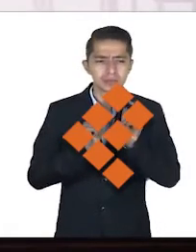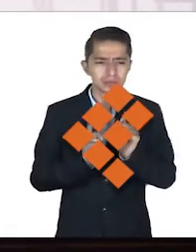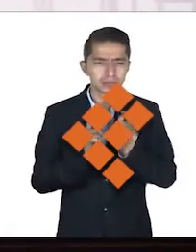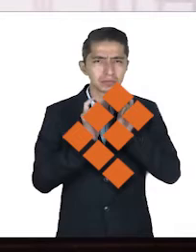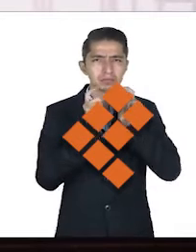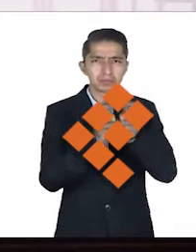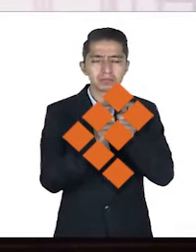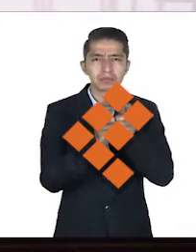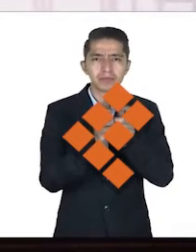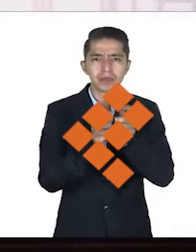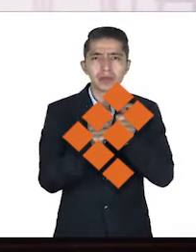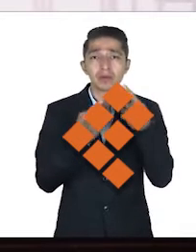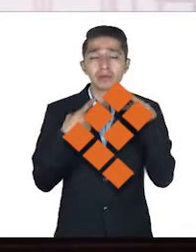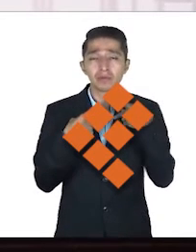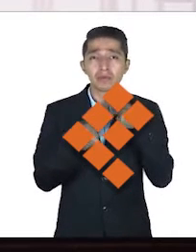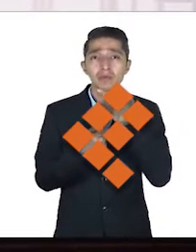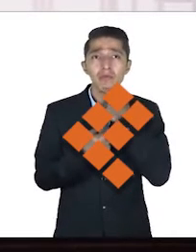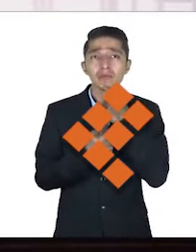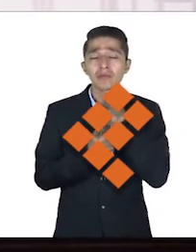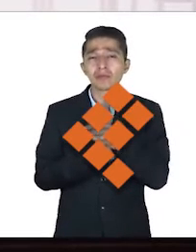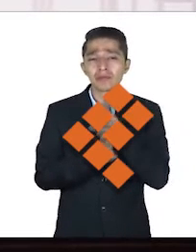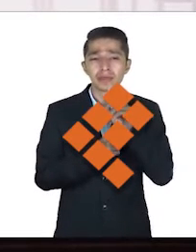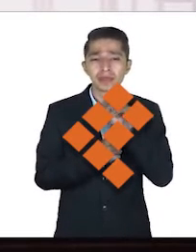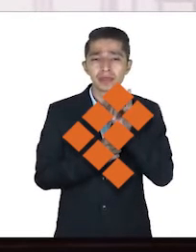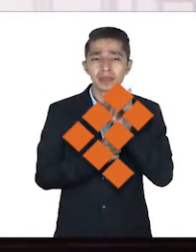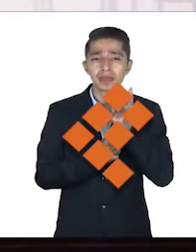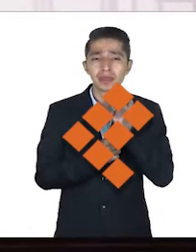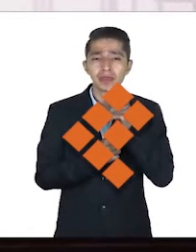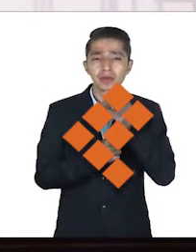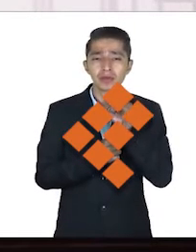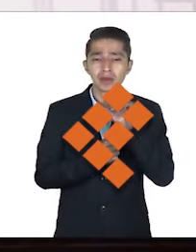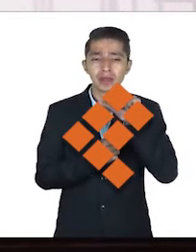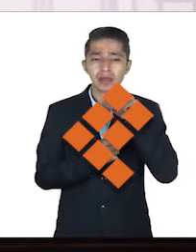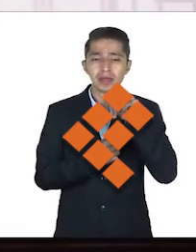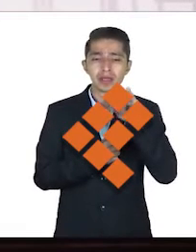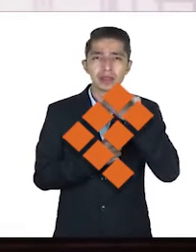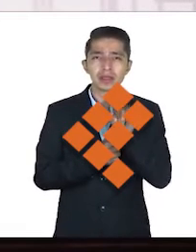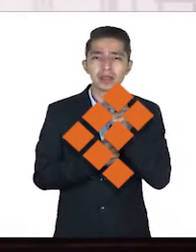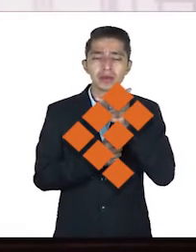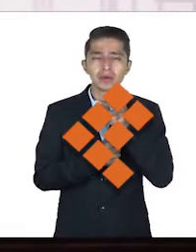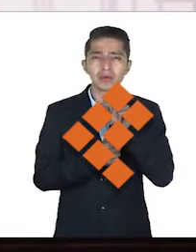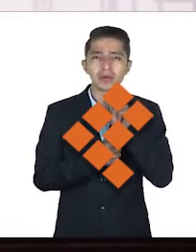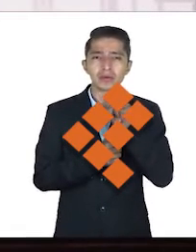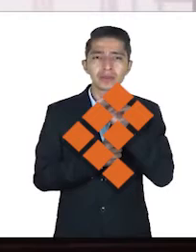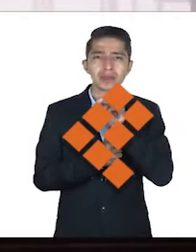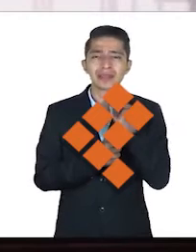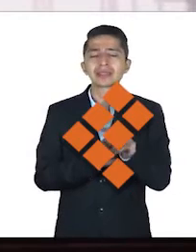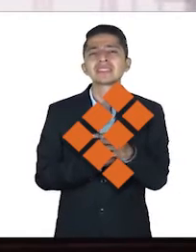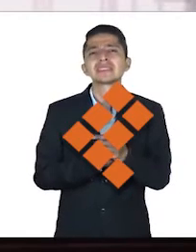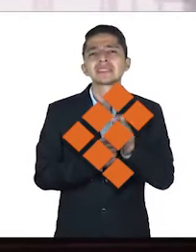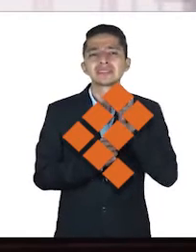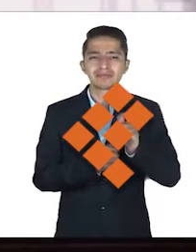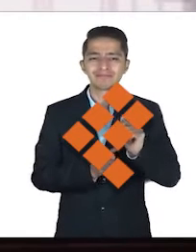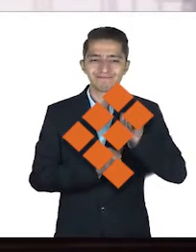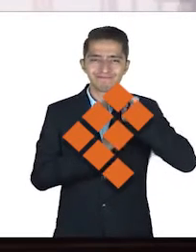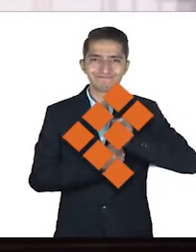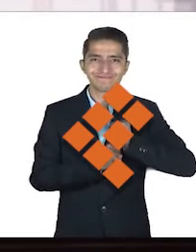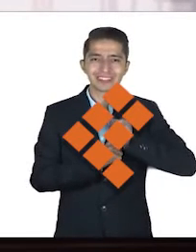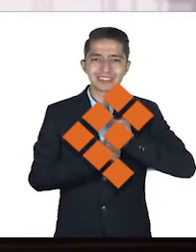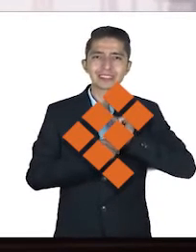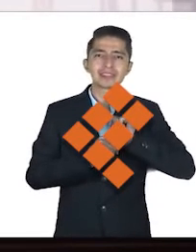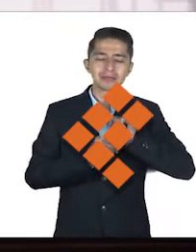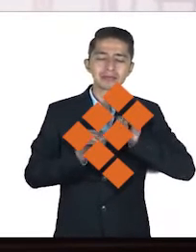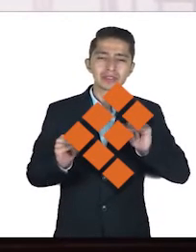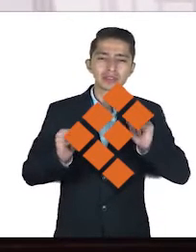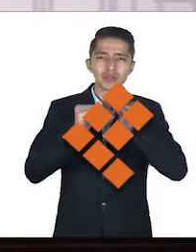designa al ciudadano Diego Anita Gutiérrez como comisionado del Instituto Michoacano